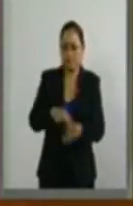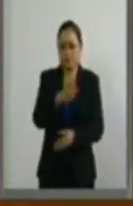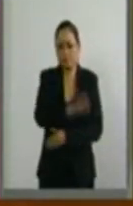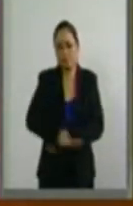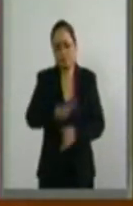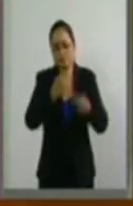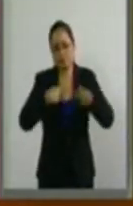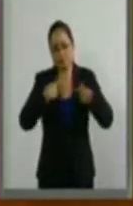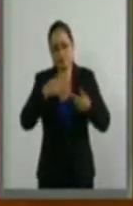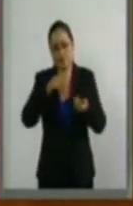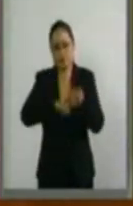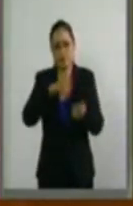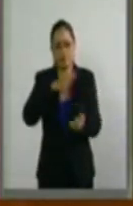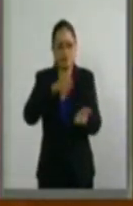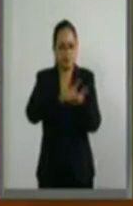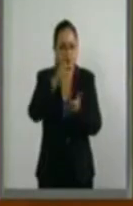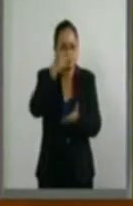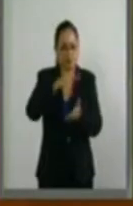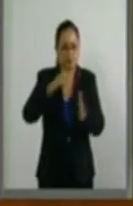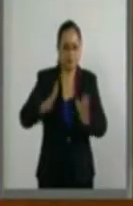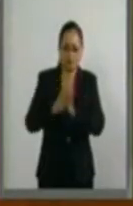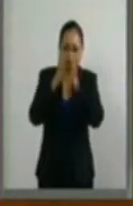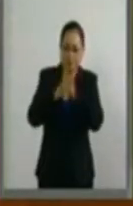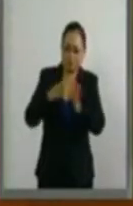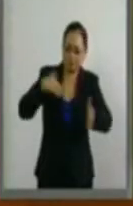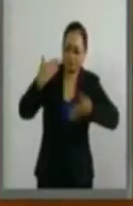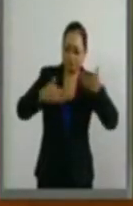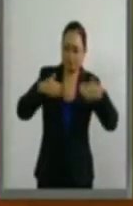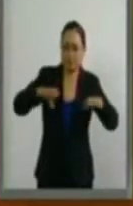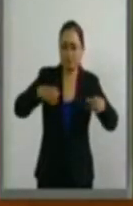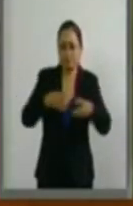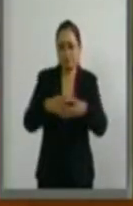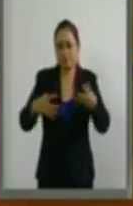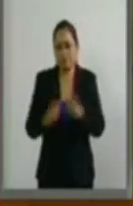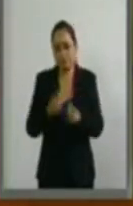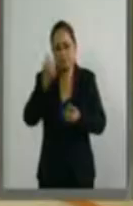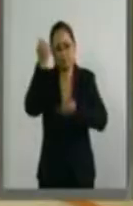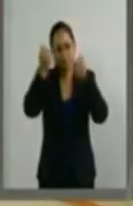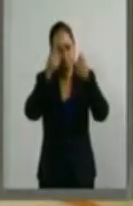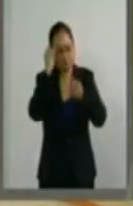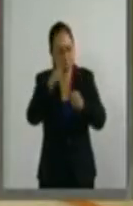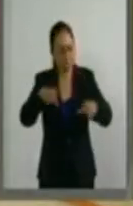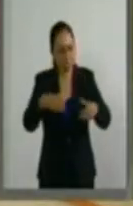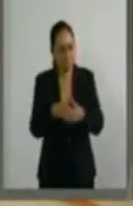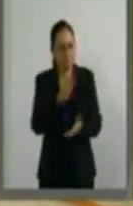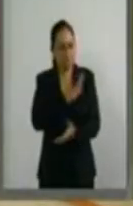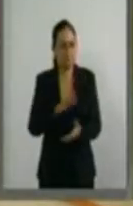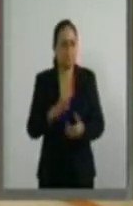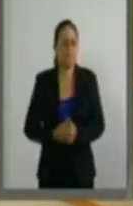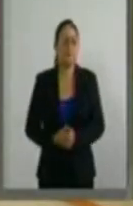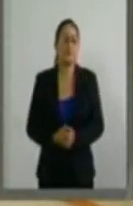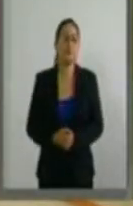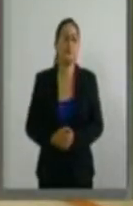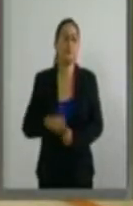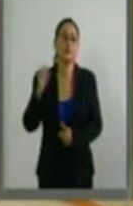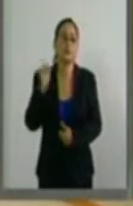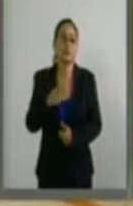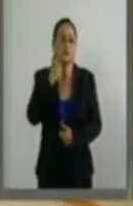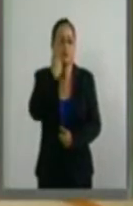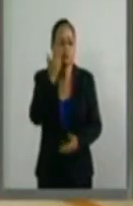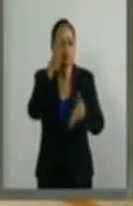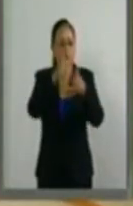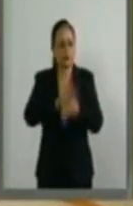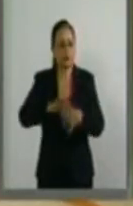el derecho de participar y disfrutar de manera activa y creativa. Quiero destacar que